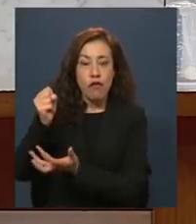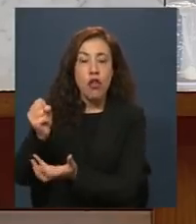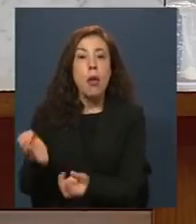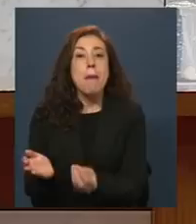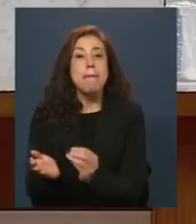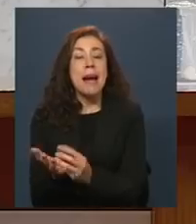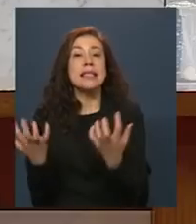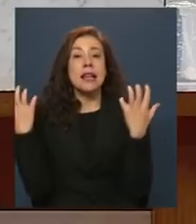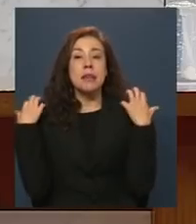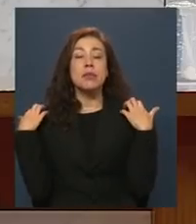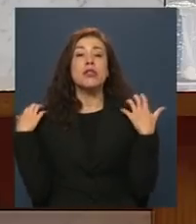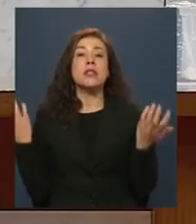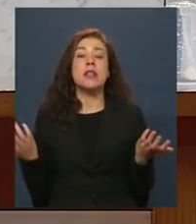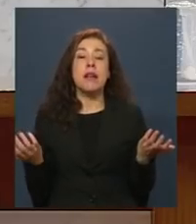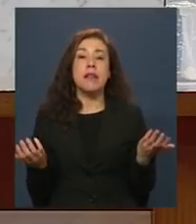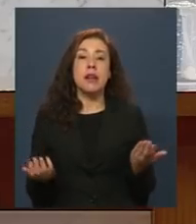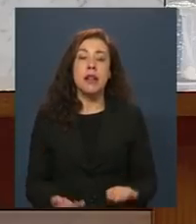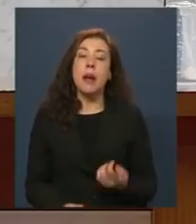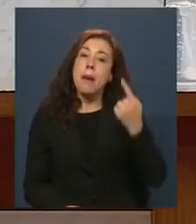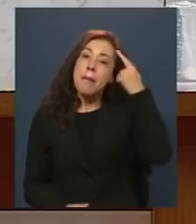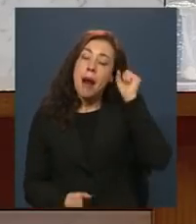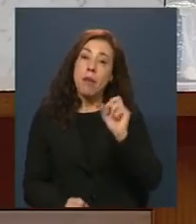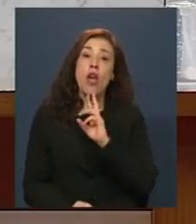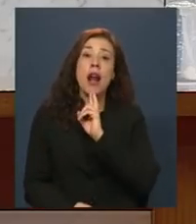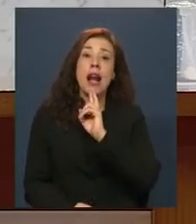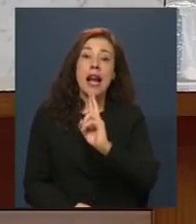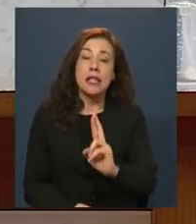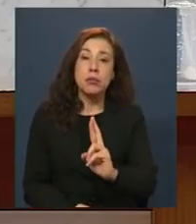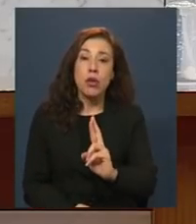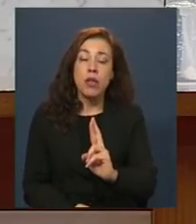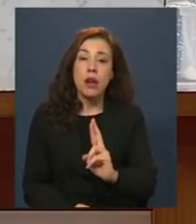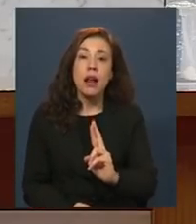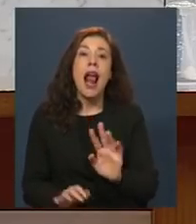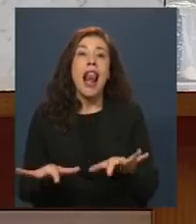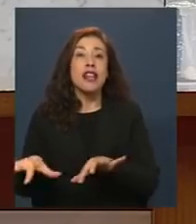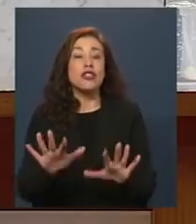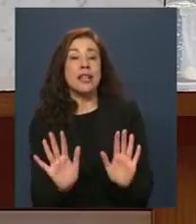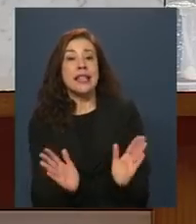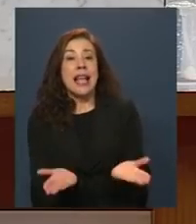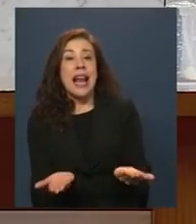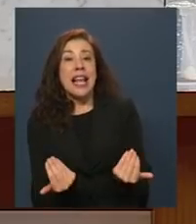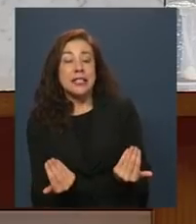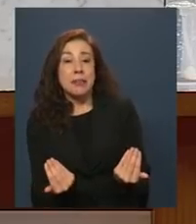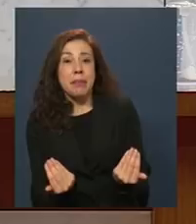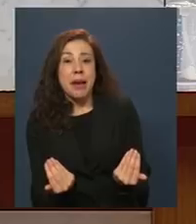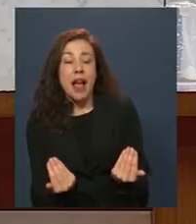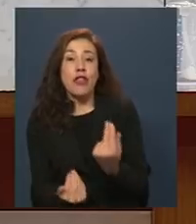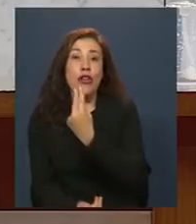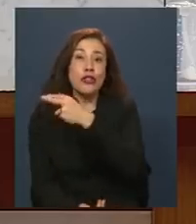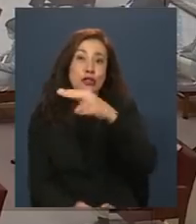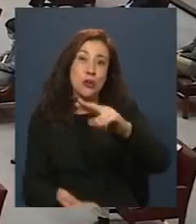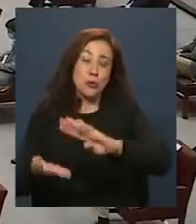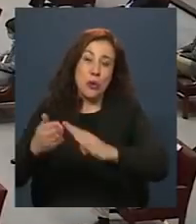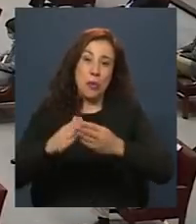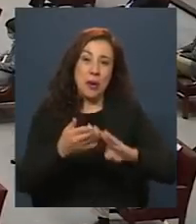mayores facultades y atribuciones para responder a las expectativas y esperanzas de sus